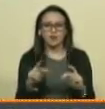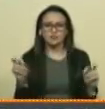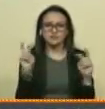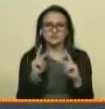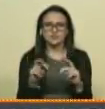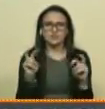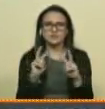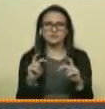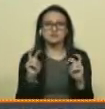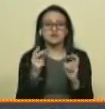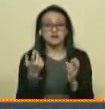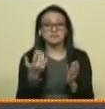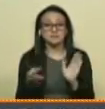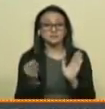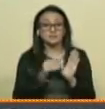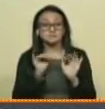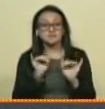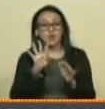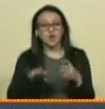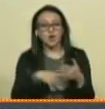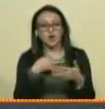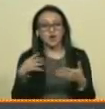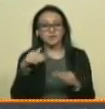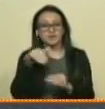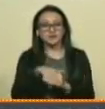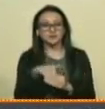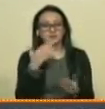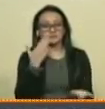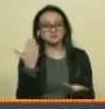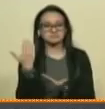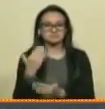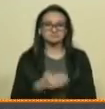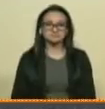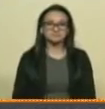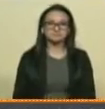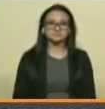como hemos dicho forma parte del cronograma electoral. Vamos a escuchar.